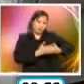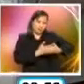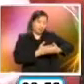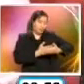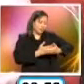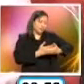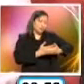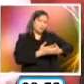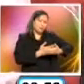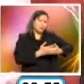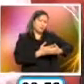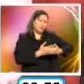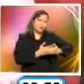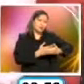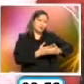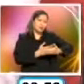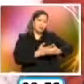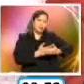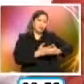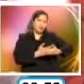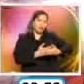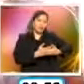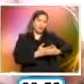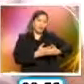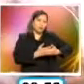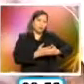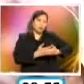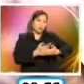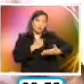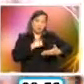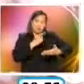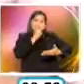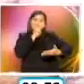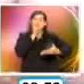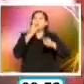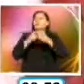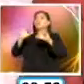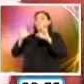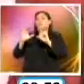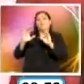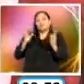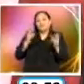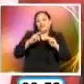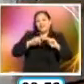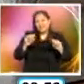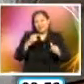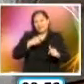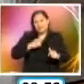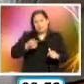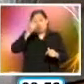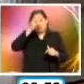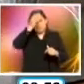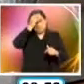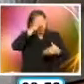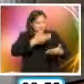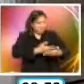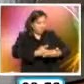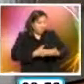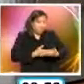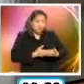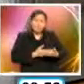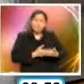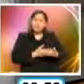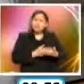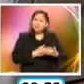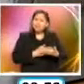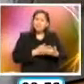en los brazos? Porque pues nadie nos enseña a ser padres, ¿no? Nadie nos Sí. enseña, o no, nadie les enseña a ser madres. Y de repente